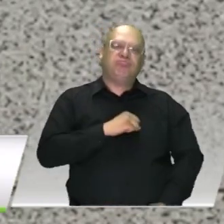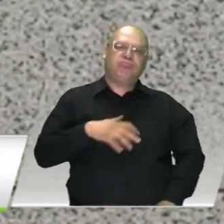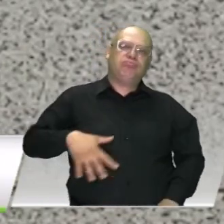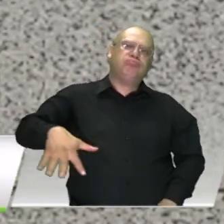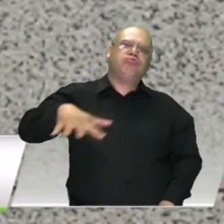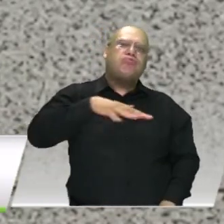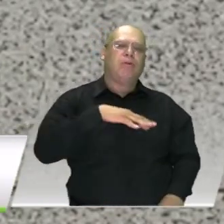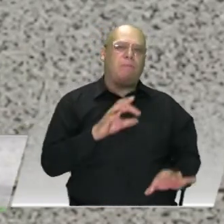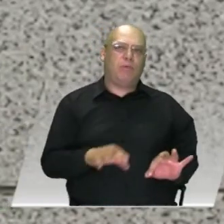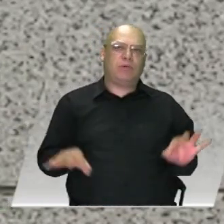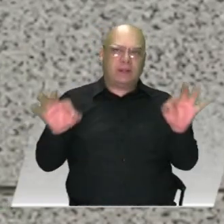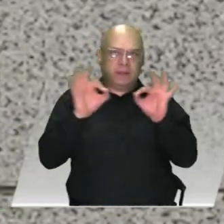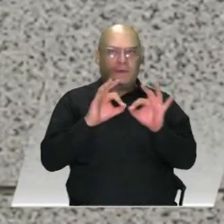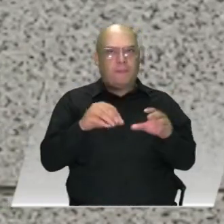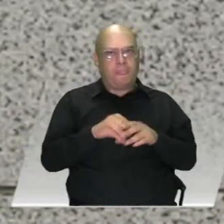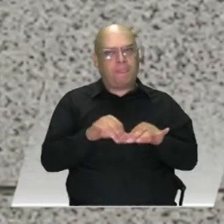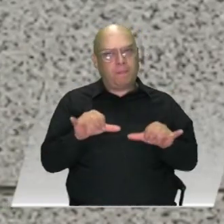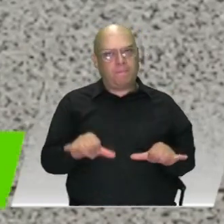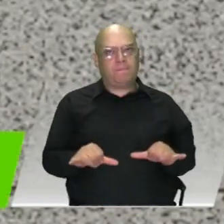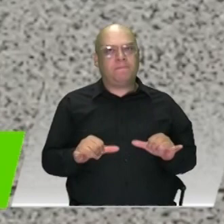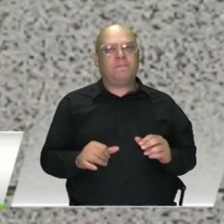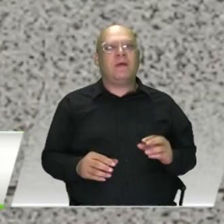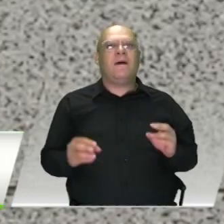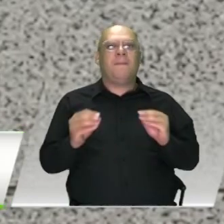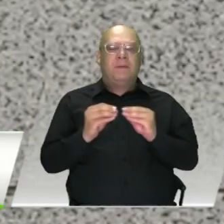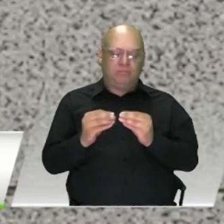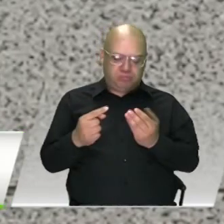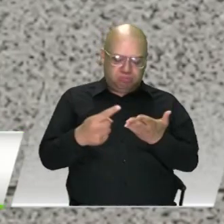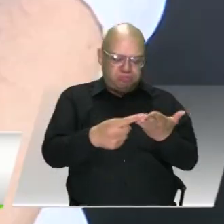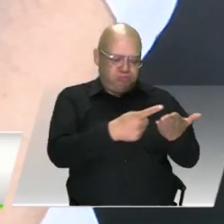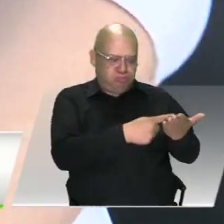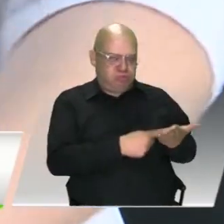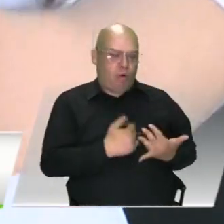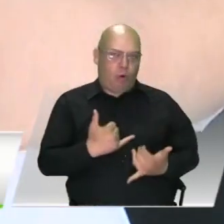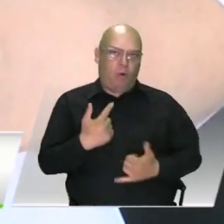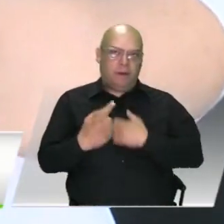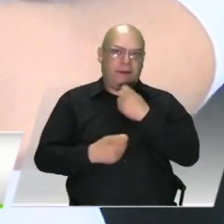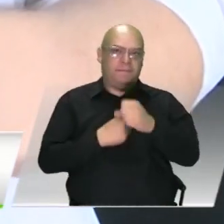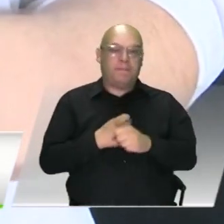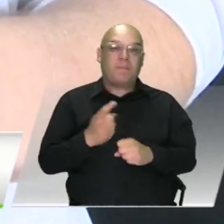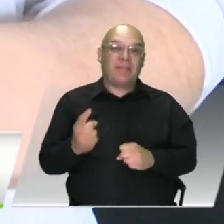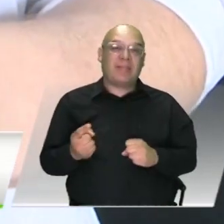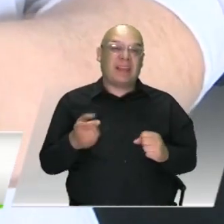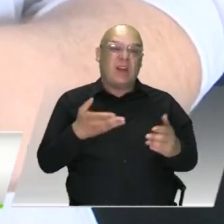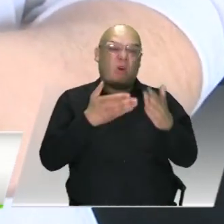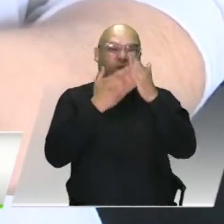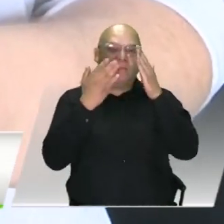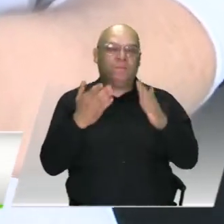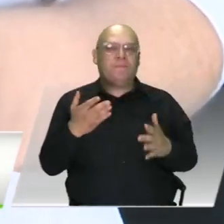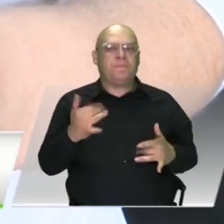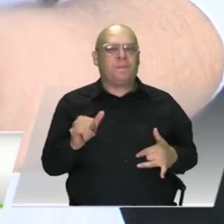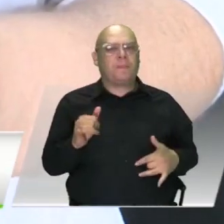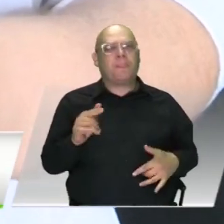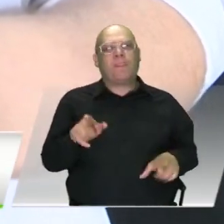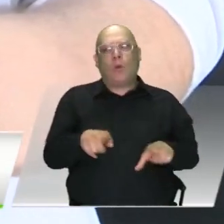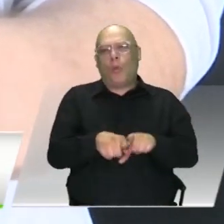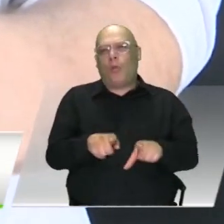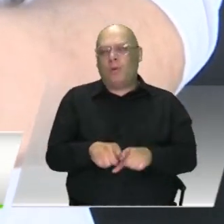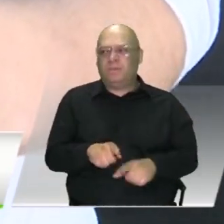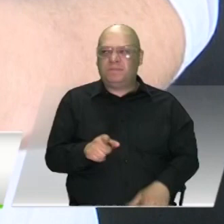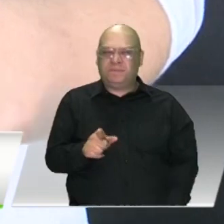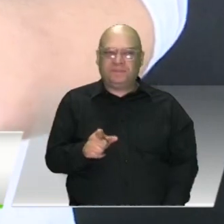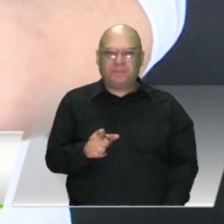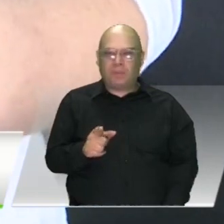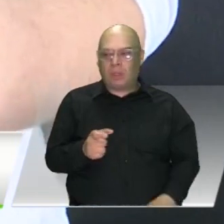bien importante. Vamos a trabajarlo en la segunda legislatura de este año. Este tipo de violencia se expresa a través de conductas como